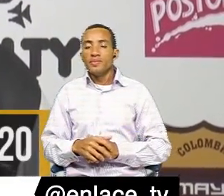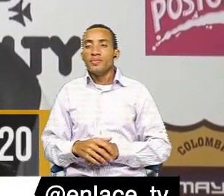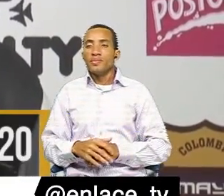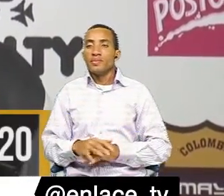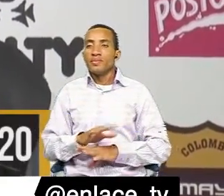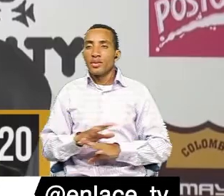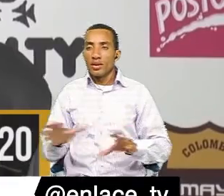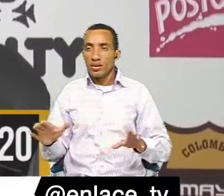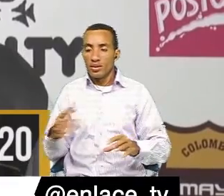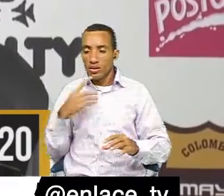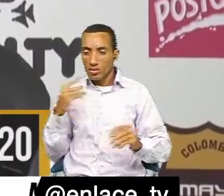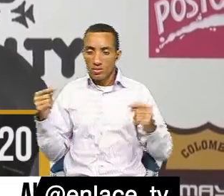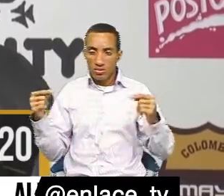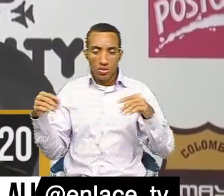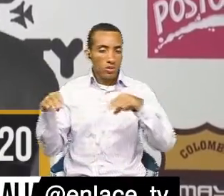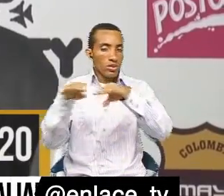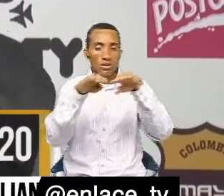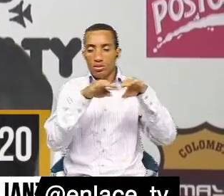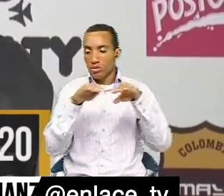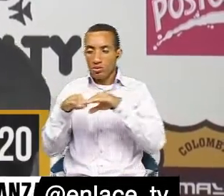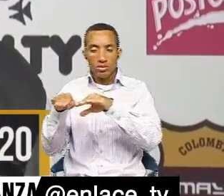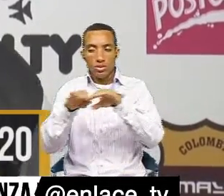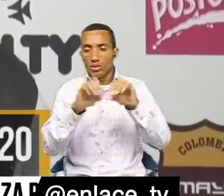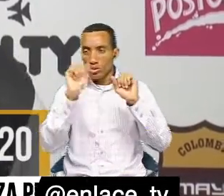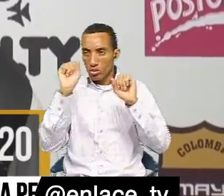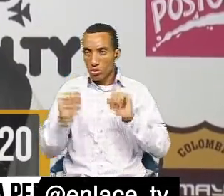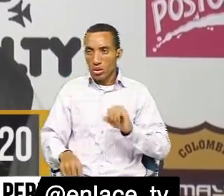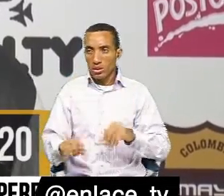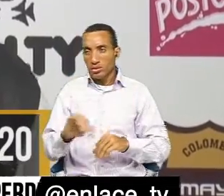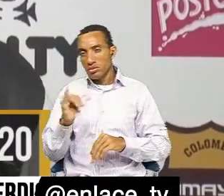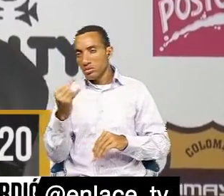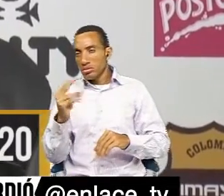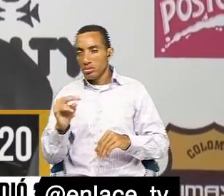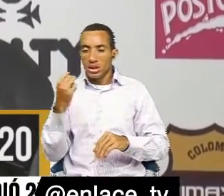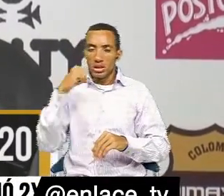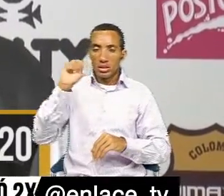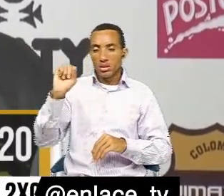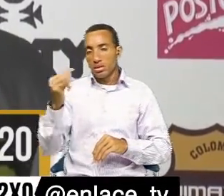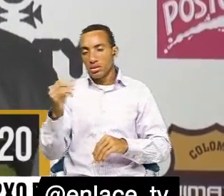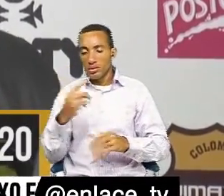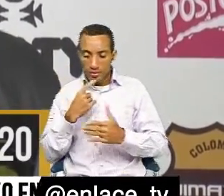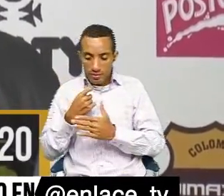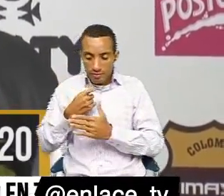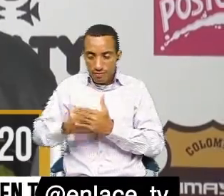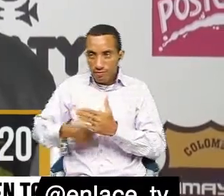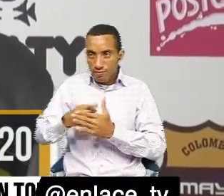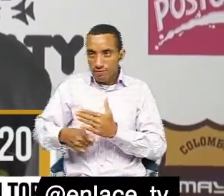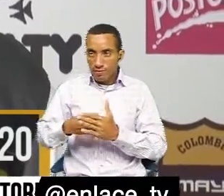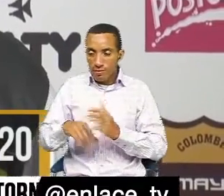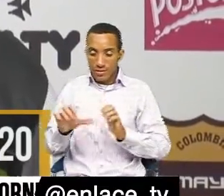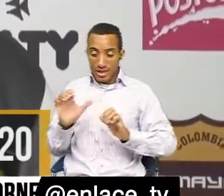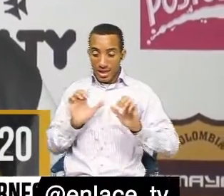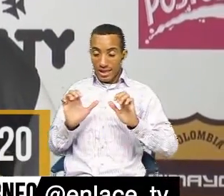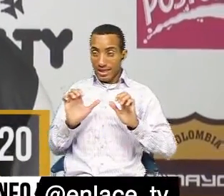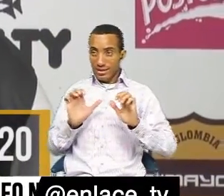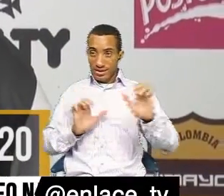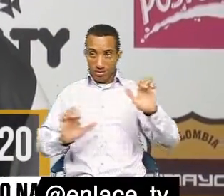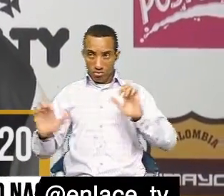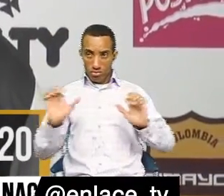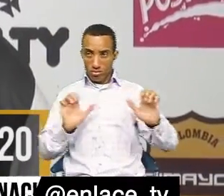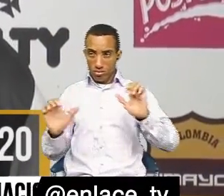cual se está mano a mano, todos tenemos la misma posibilidad. Lo mismo, hay que hacer unos pequeños retoques en la parte defensiva que nos permita